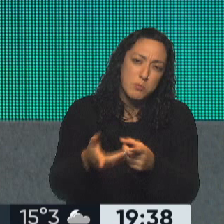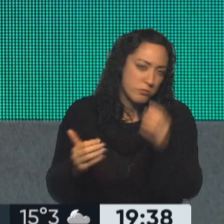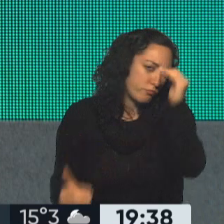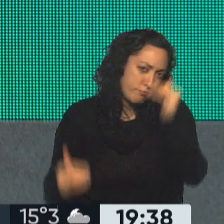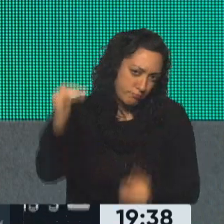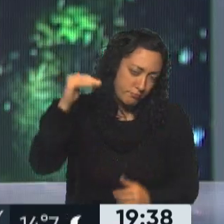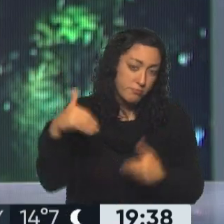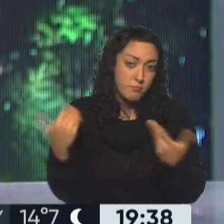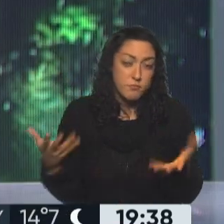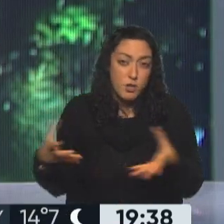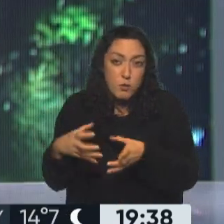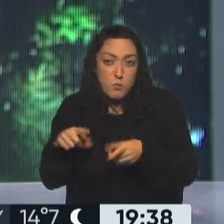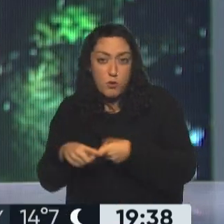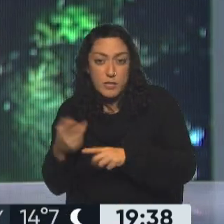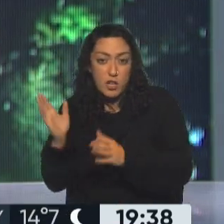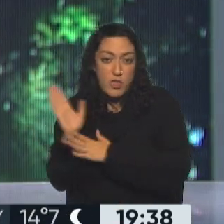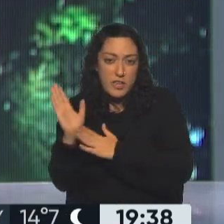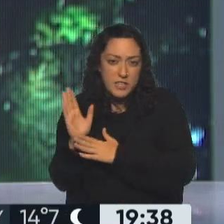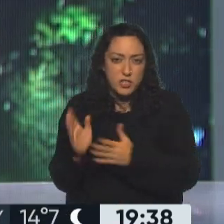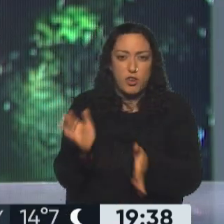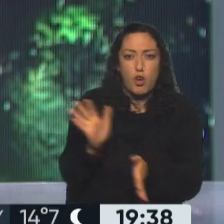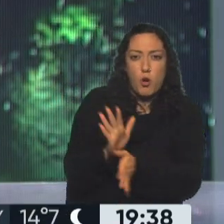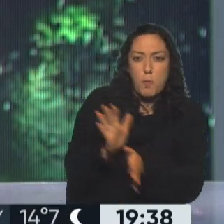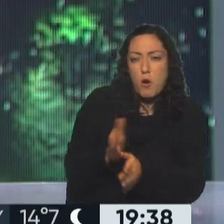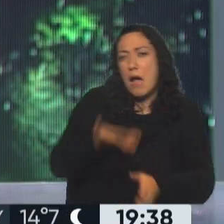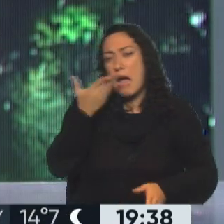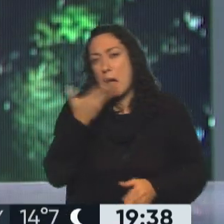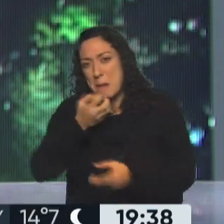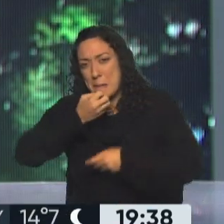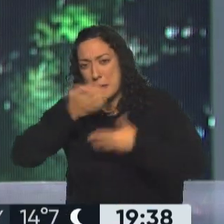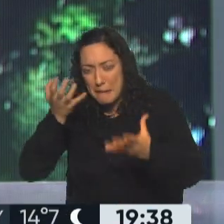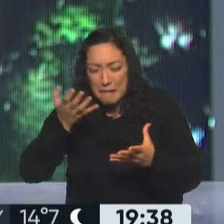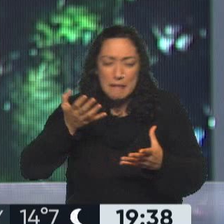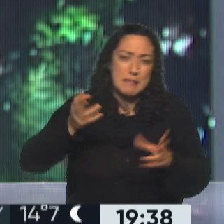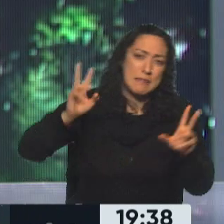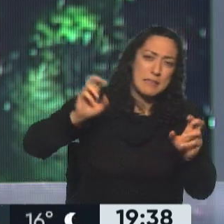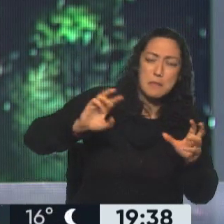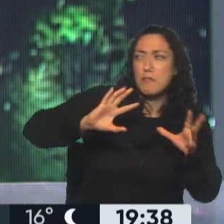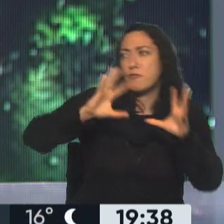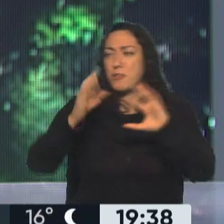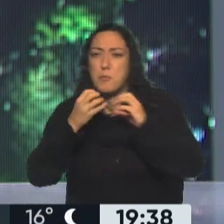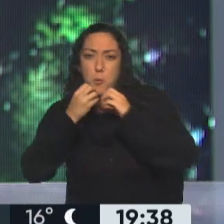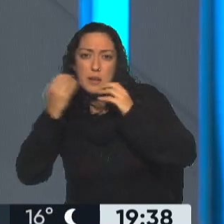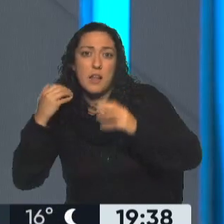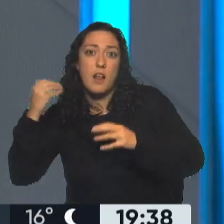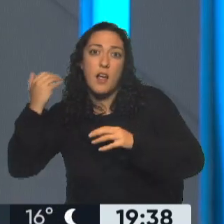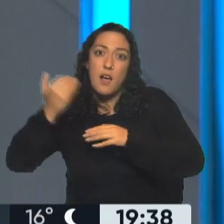la derecha, que está totalmente desbozada, que dice cualquier cosa de cualquier manera,